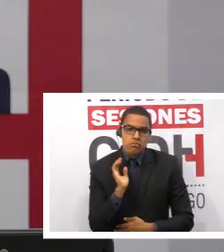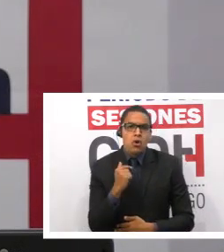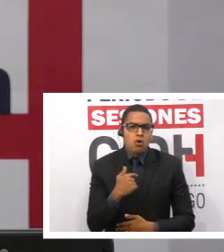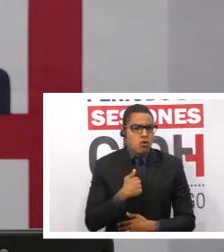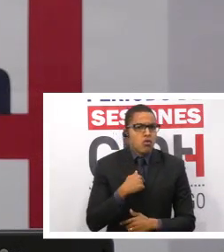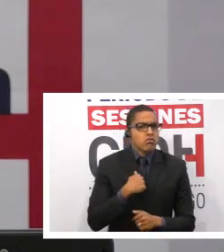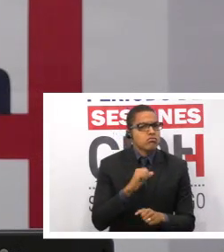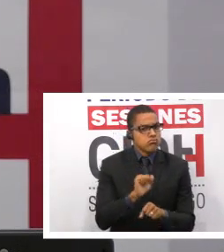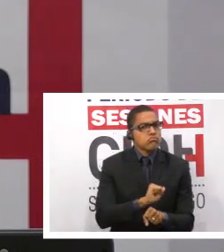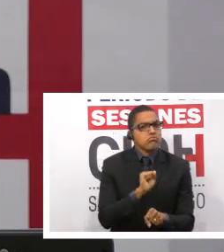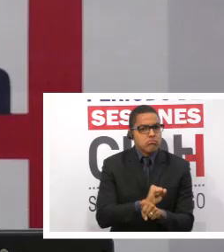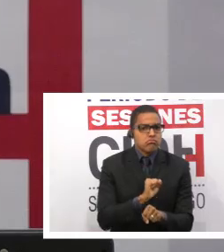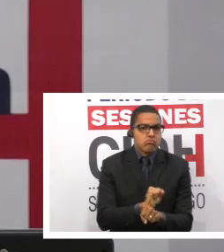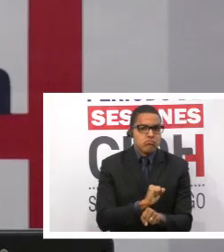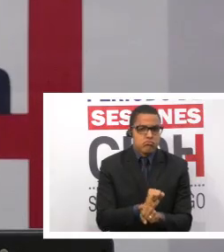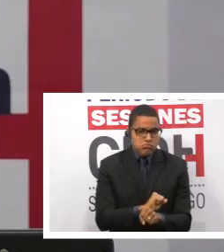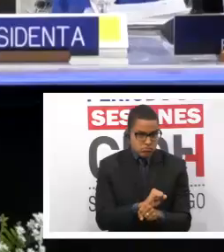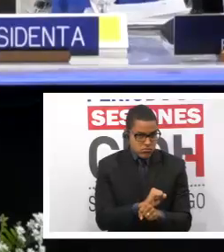rodillas